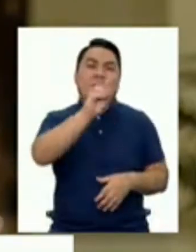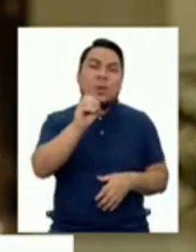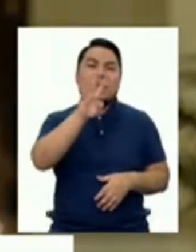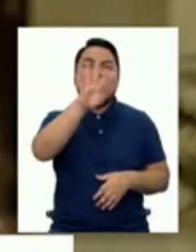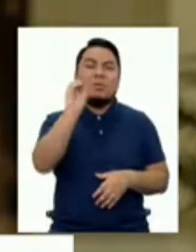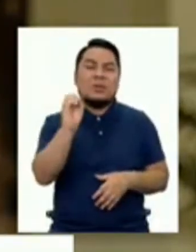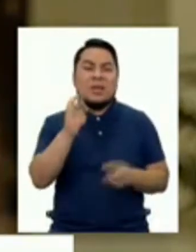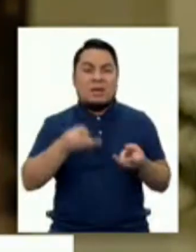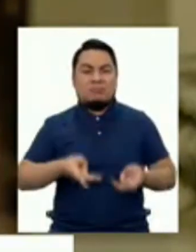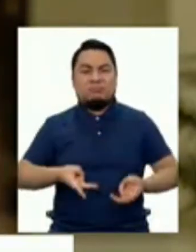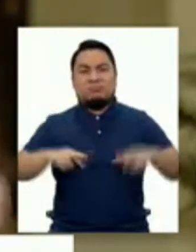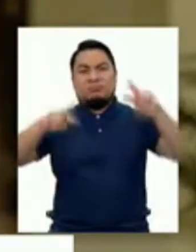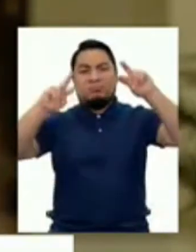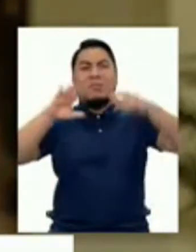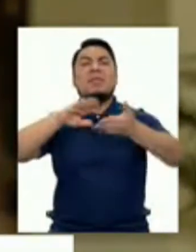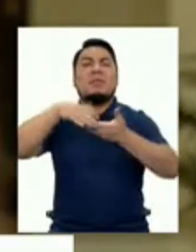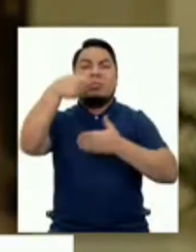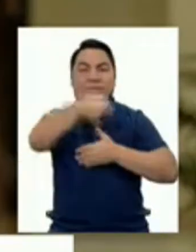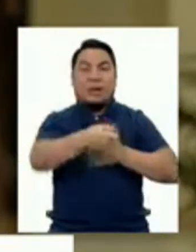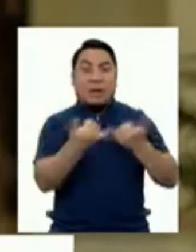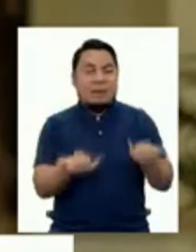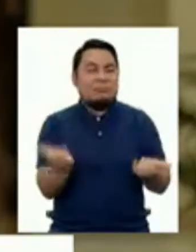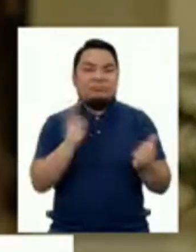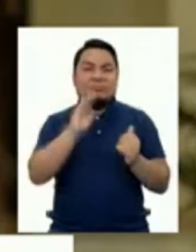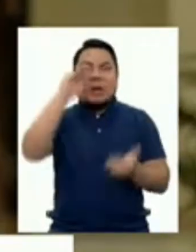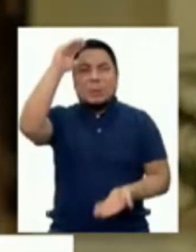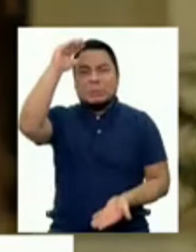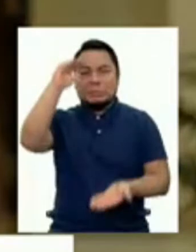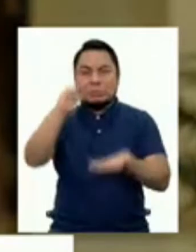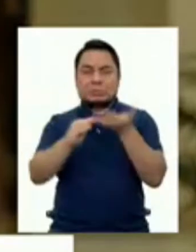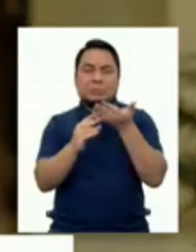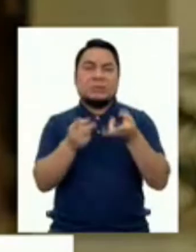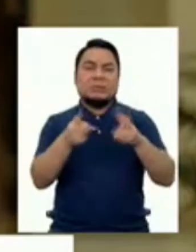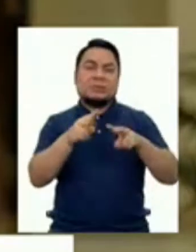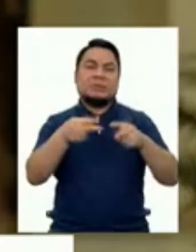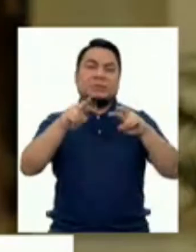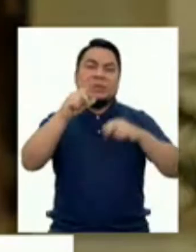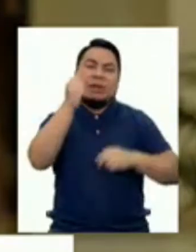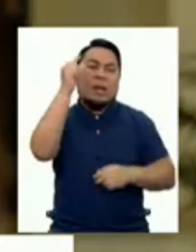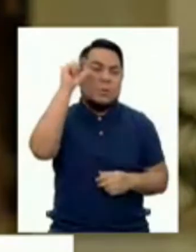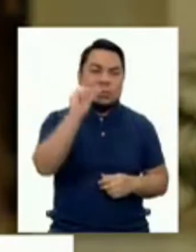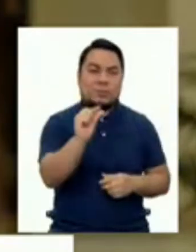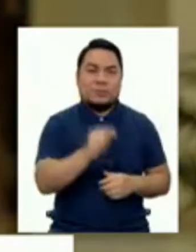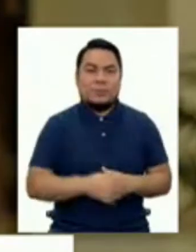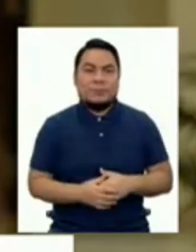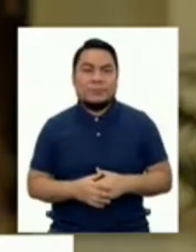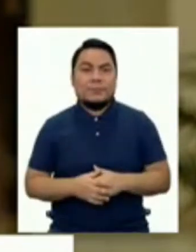40-50% de interés anual, cuando ahora el interés es muchísimo, muchísimo menor.